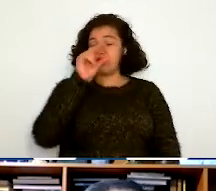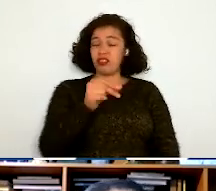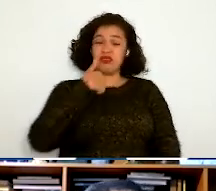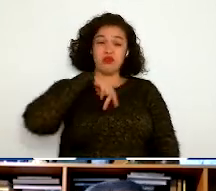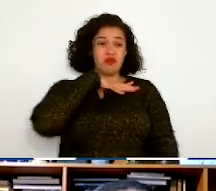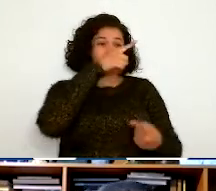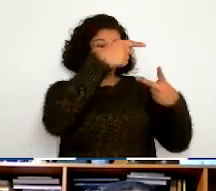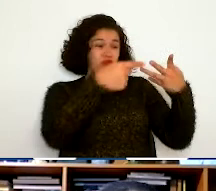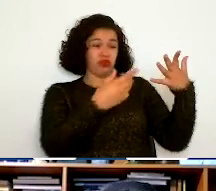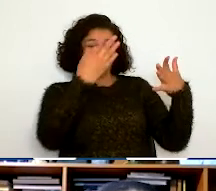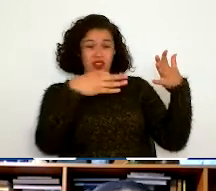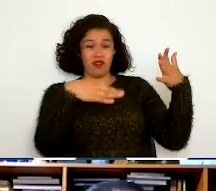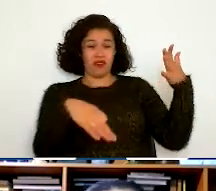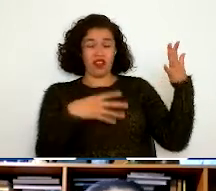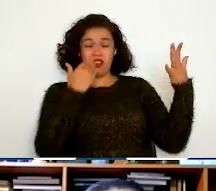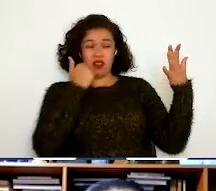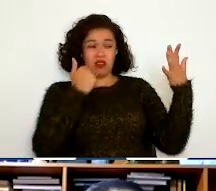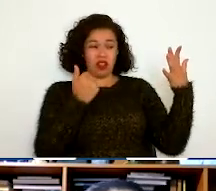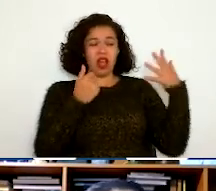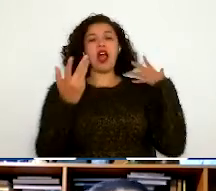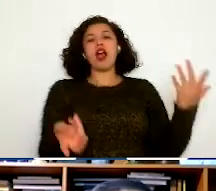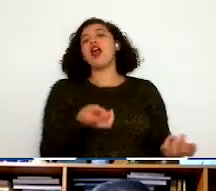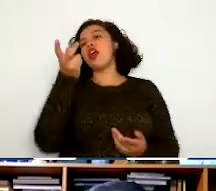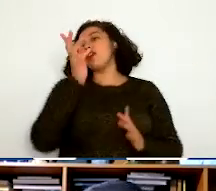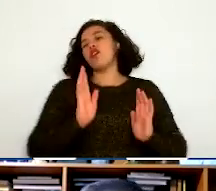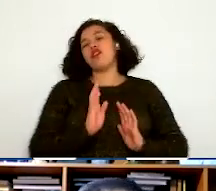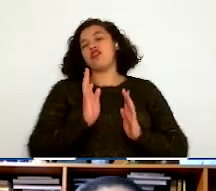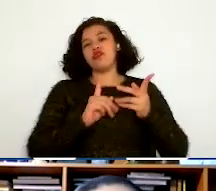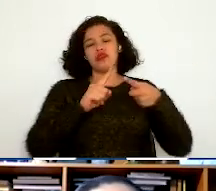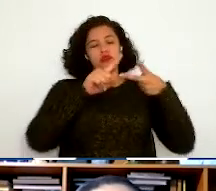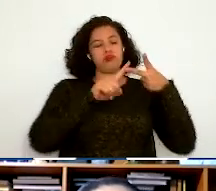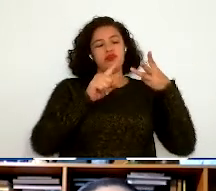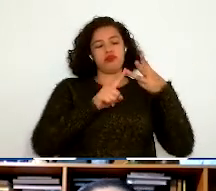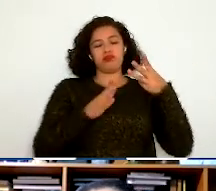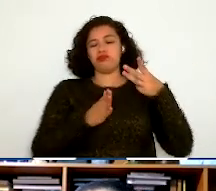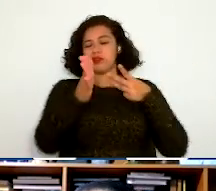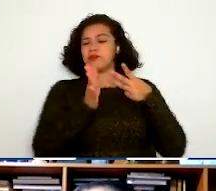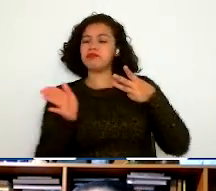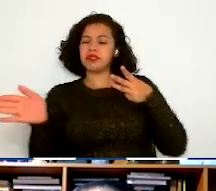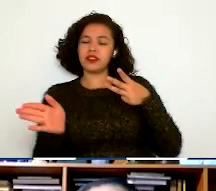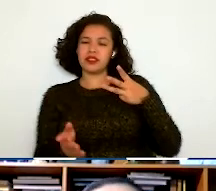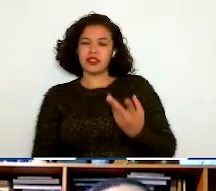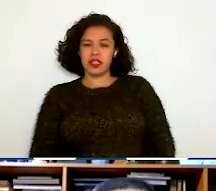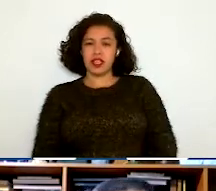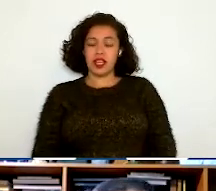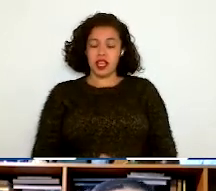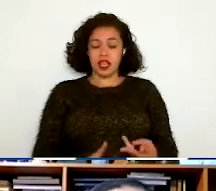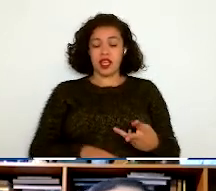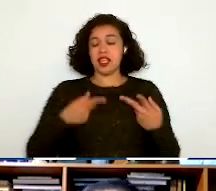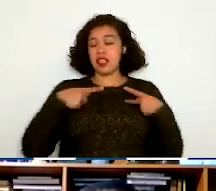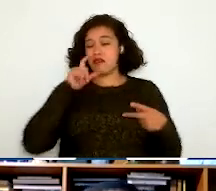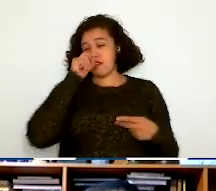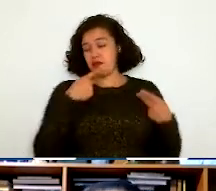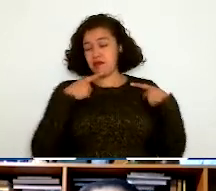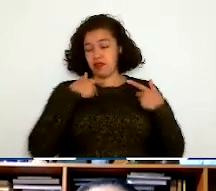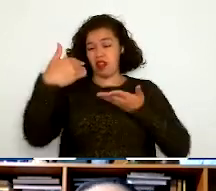tengo, insisto, va a influir en estos otros dos elementos, pero además también va a influir en la persona.